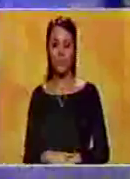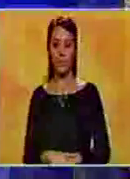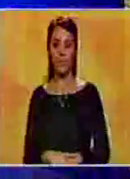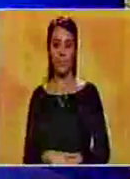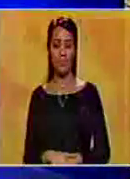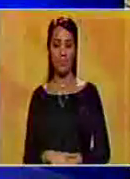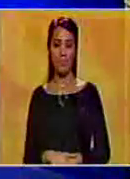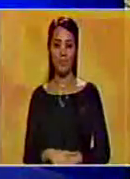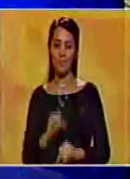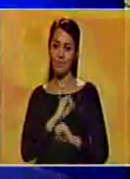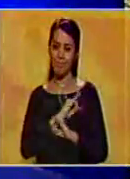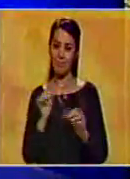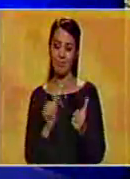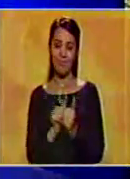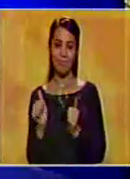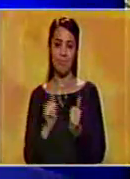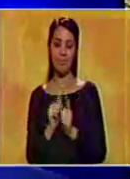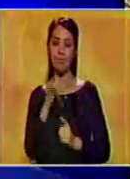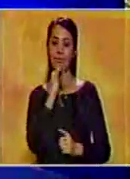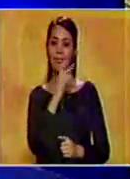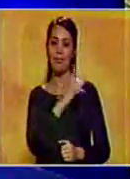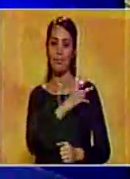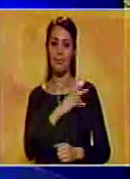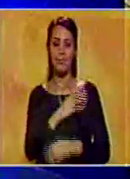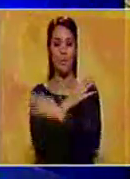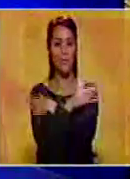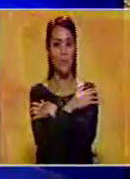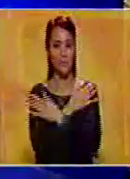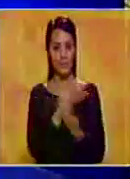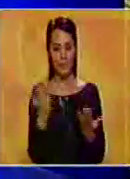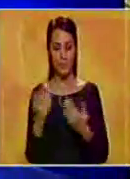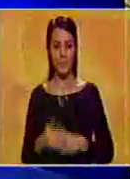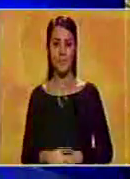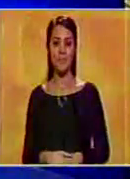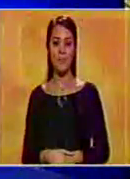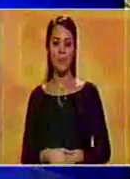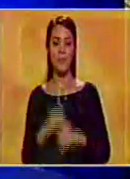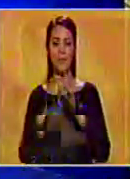Amigos, hasta aquí los deportes en su noticiero Venevisión. Un fuerte abrazo para todos. Feliz fin de semana.